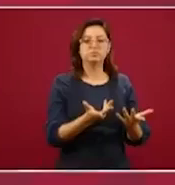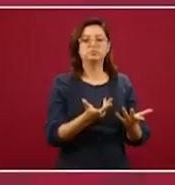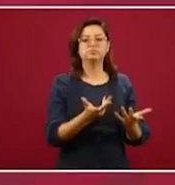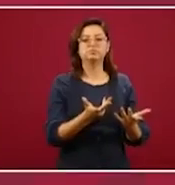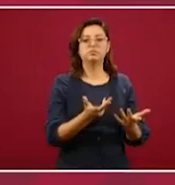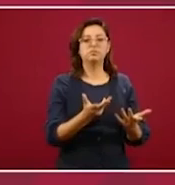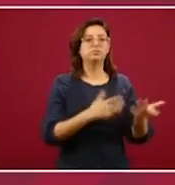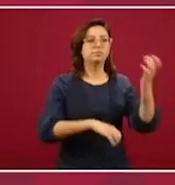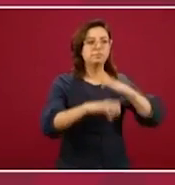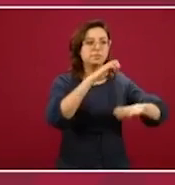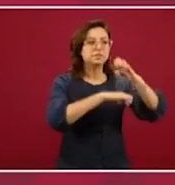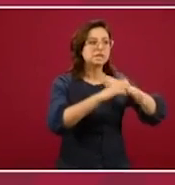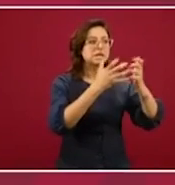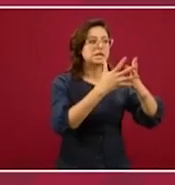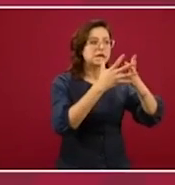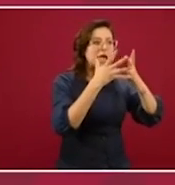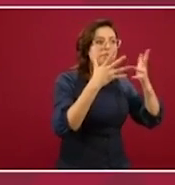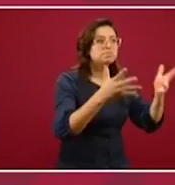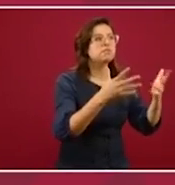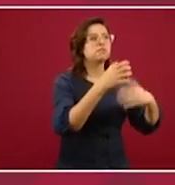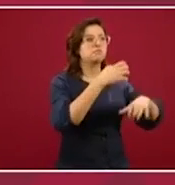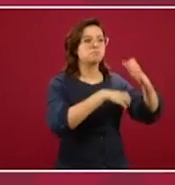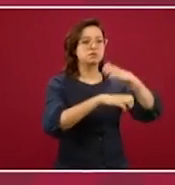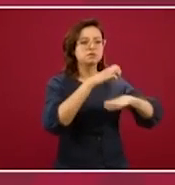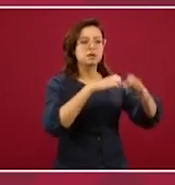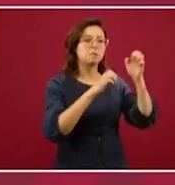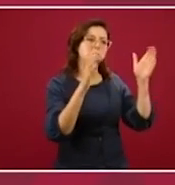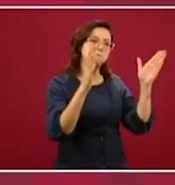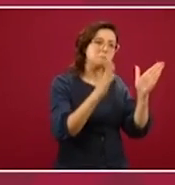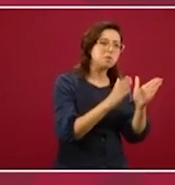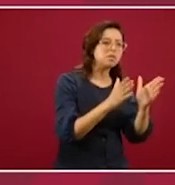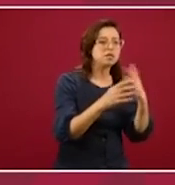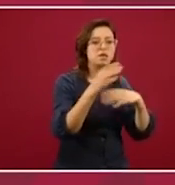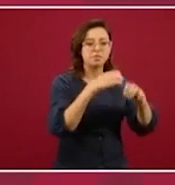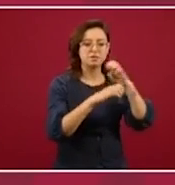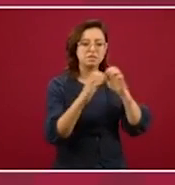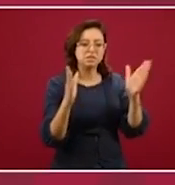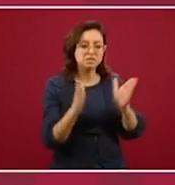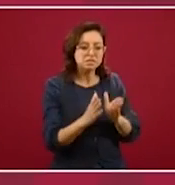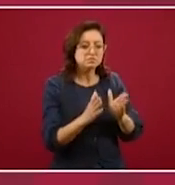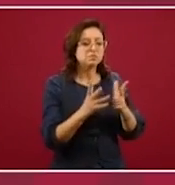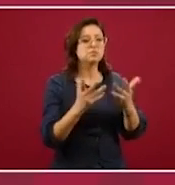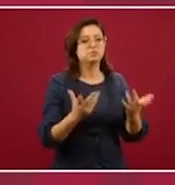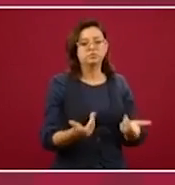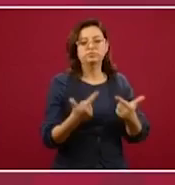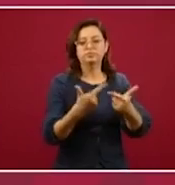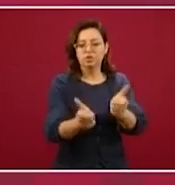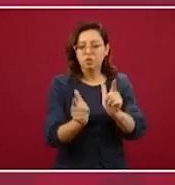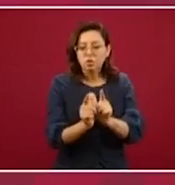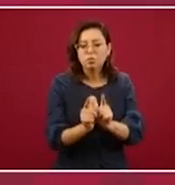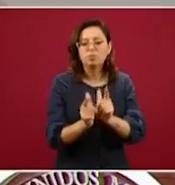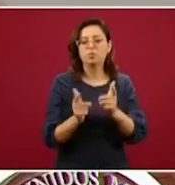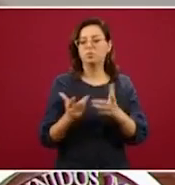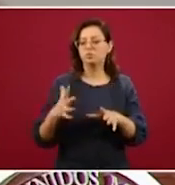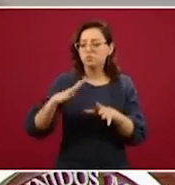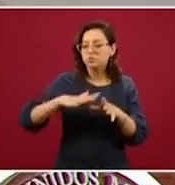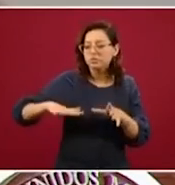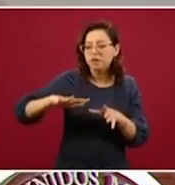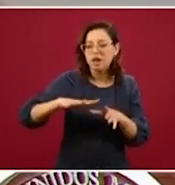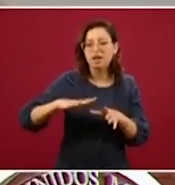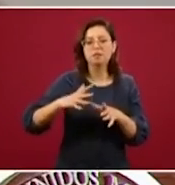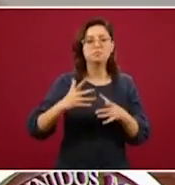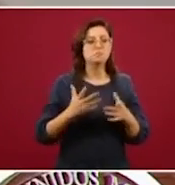grandes empresas, en empresas medianas, en empresas pequeñas, en cooperativas, en empresas sociales